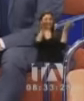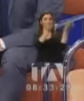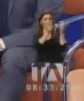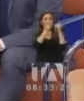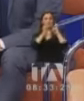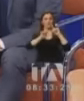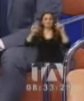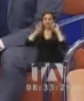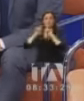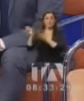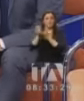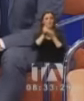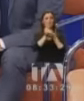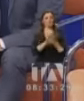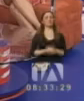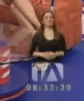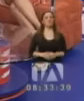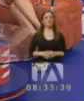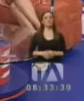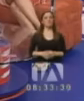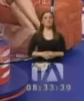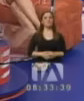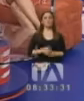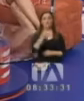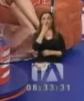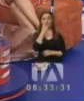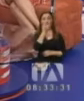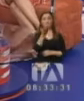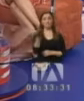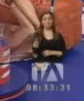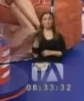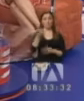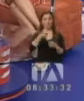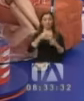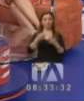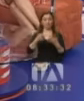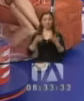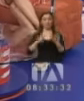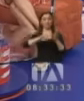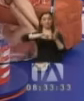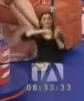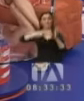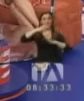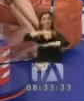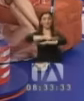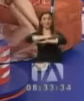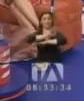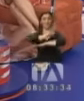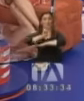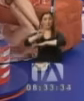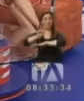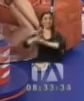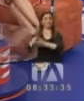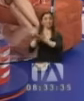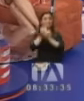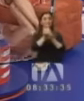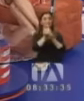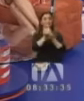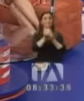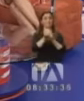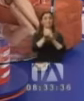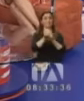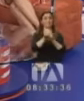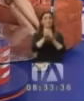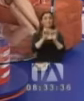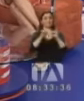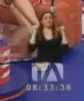viral con la ayuda de las redes sociales. Interesantísimo, ¿no? Y son estas las alternativas tecnológicas, plataformas como estas que nos sirven para